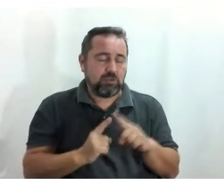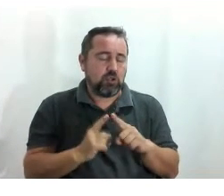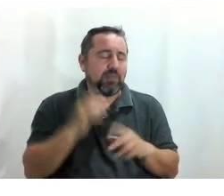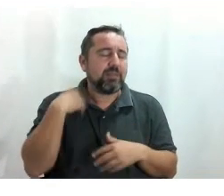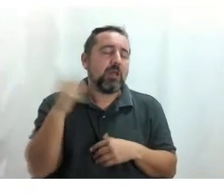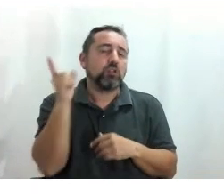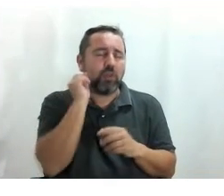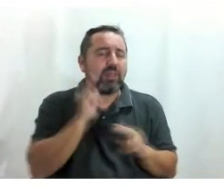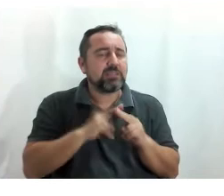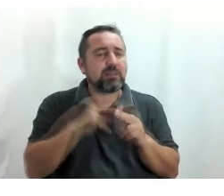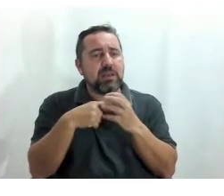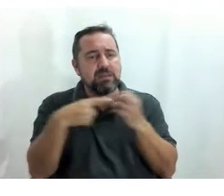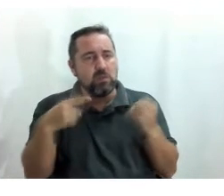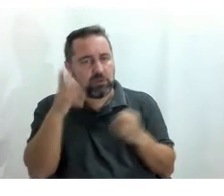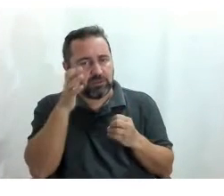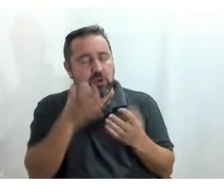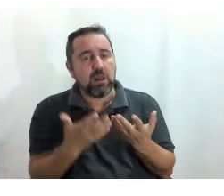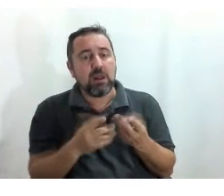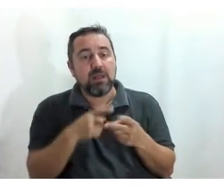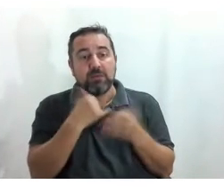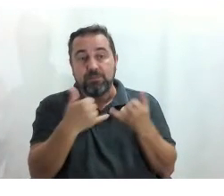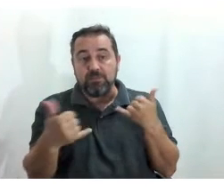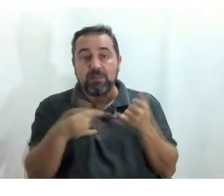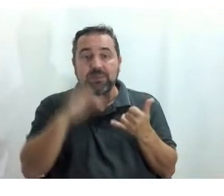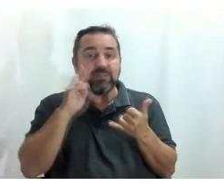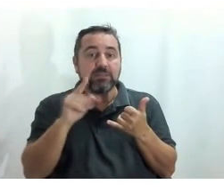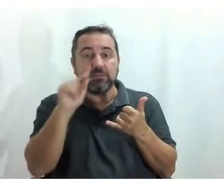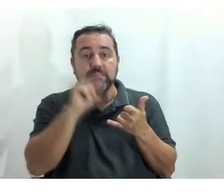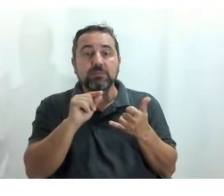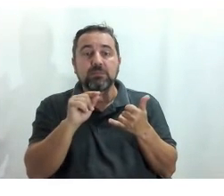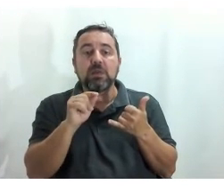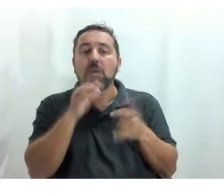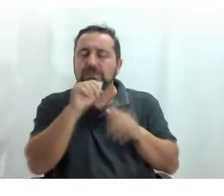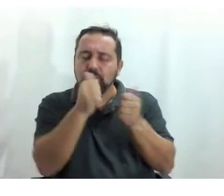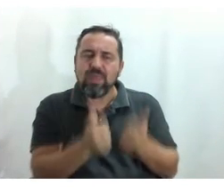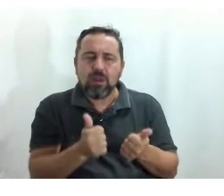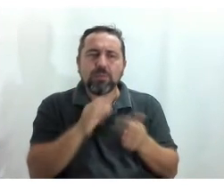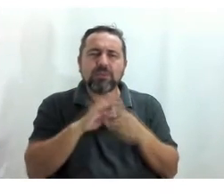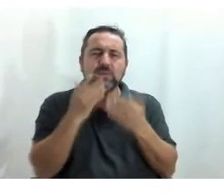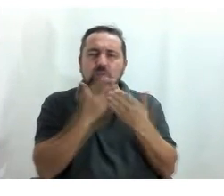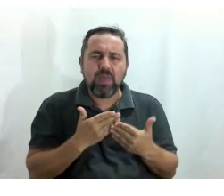de todas las que podéis ver en la imagen, sobre todo se han desarrollado modelos para estudiar las sorderas de